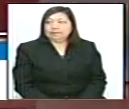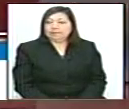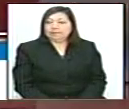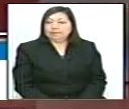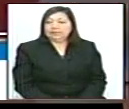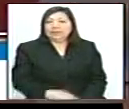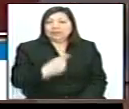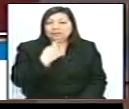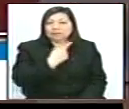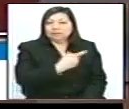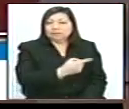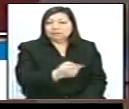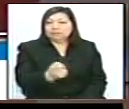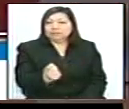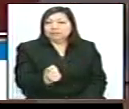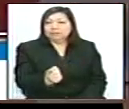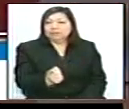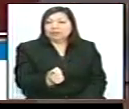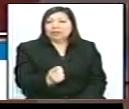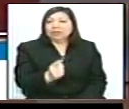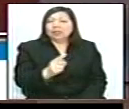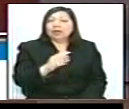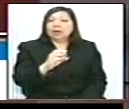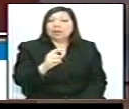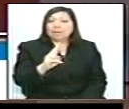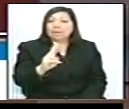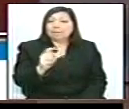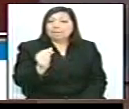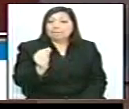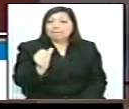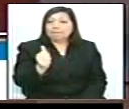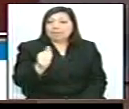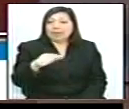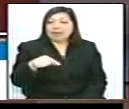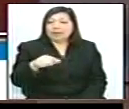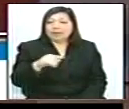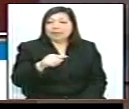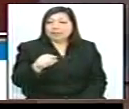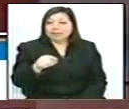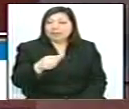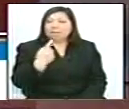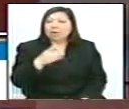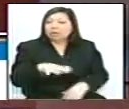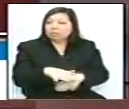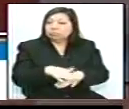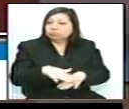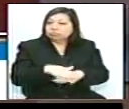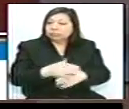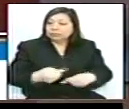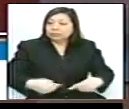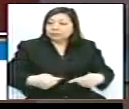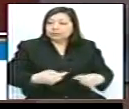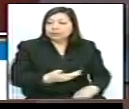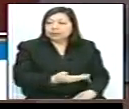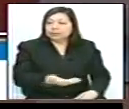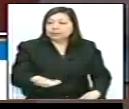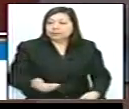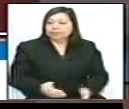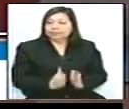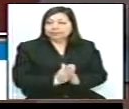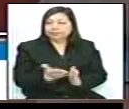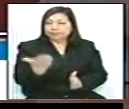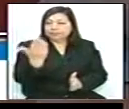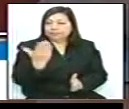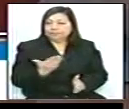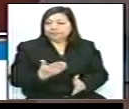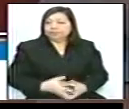Se convoca al señor César Vázquez para que conduzca el debate. Por favor,